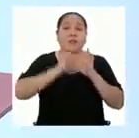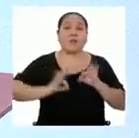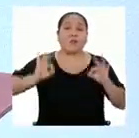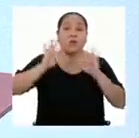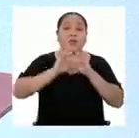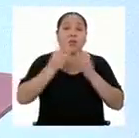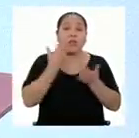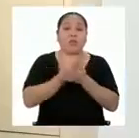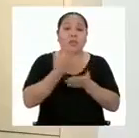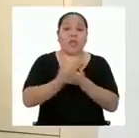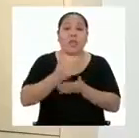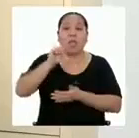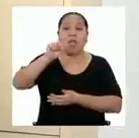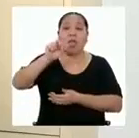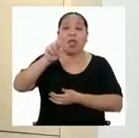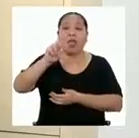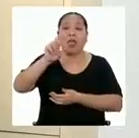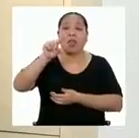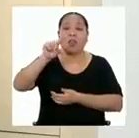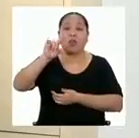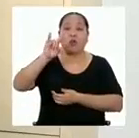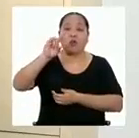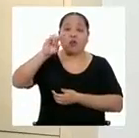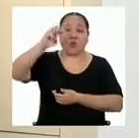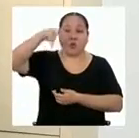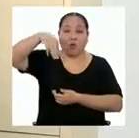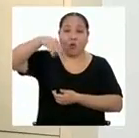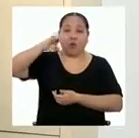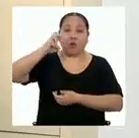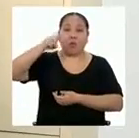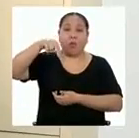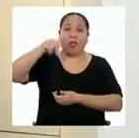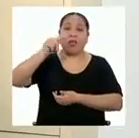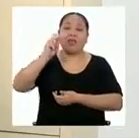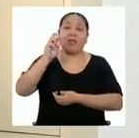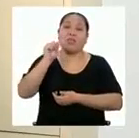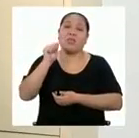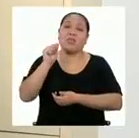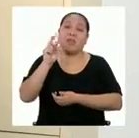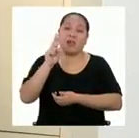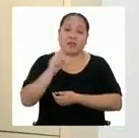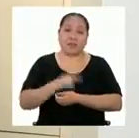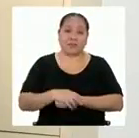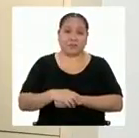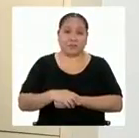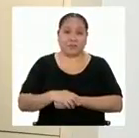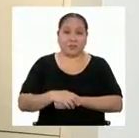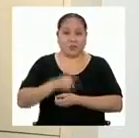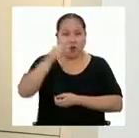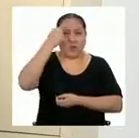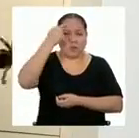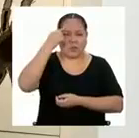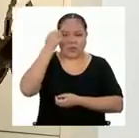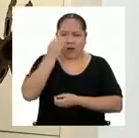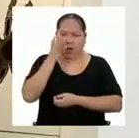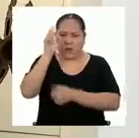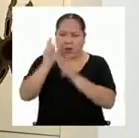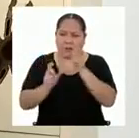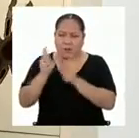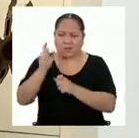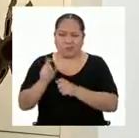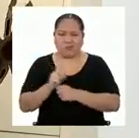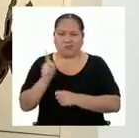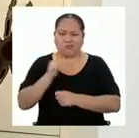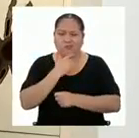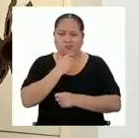voy entendiendo. A ver, siguiendo con nuestra lectura. ¿Piensas que algún lector se desanimaría de ir a Chaparrí